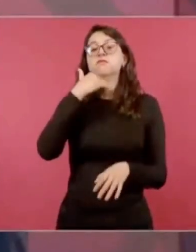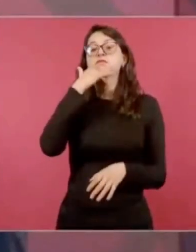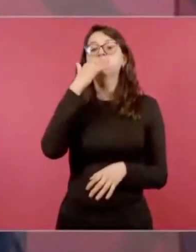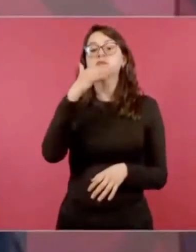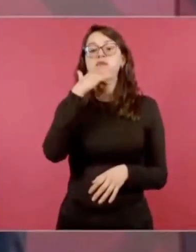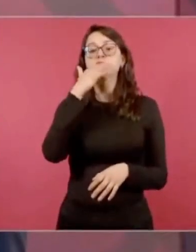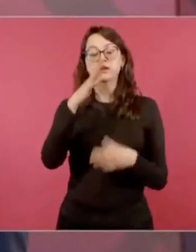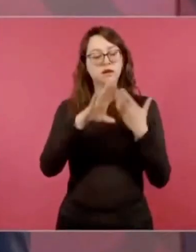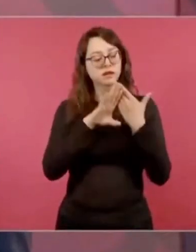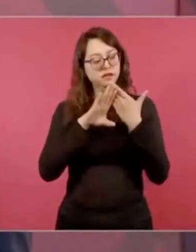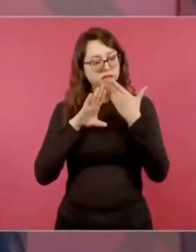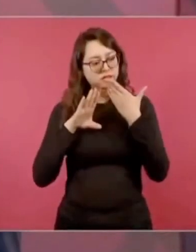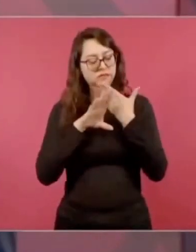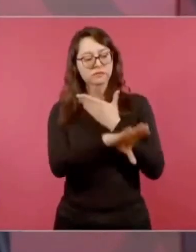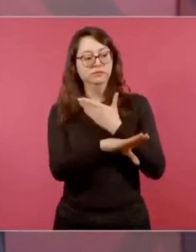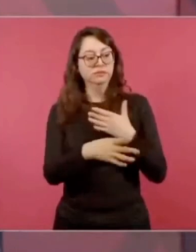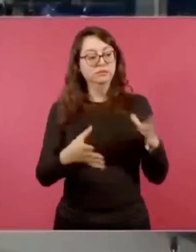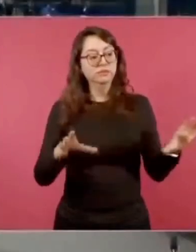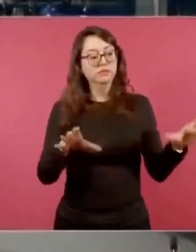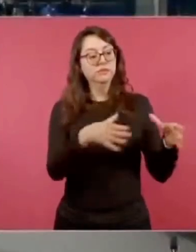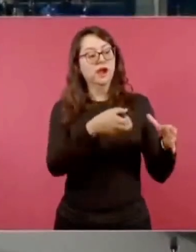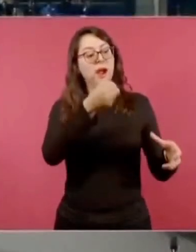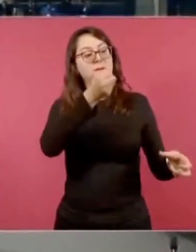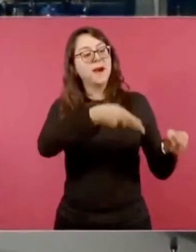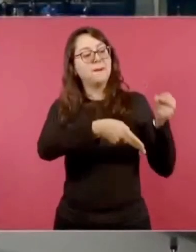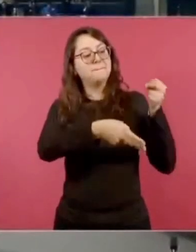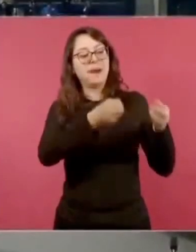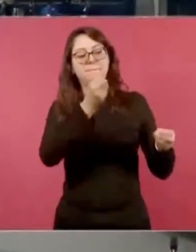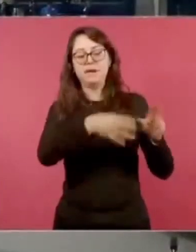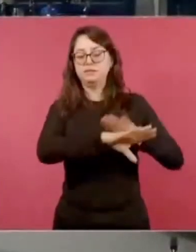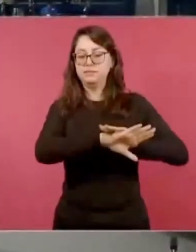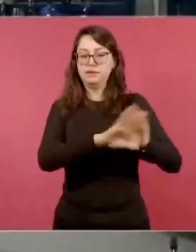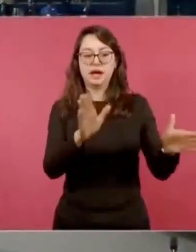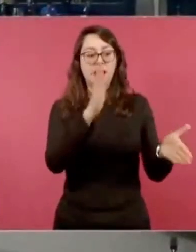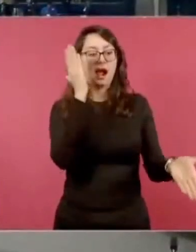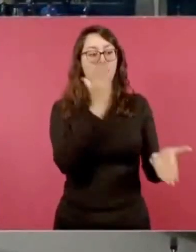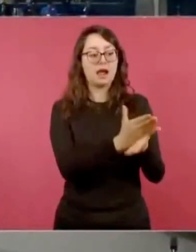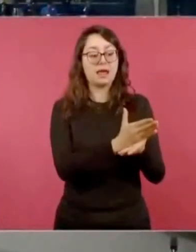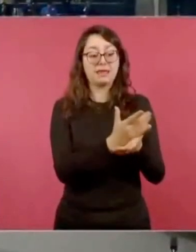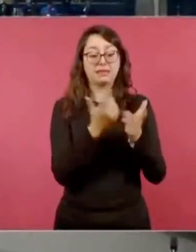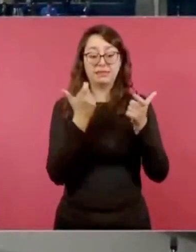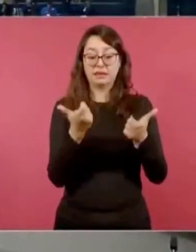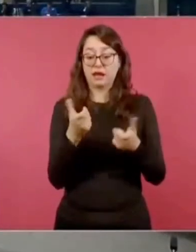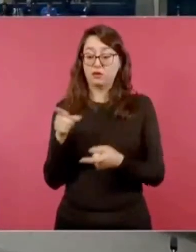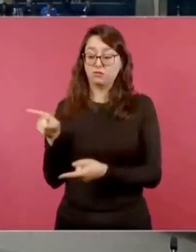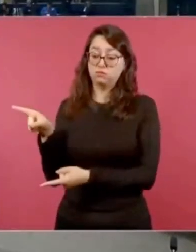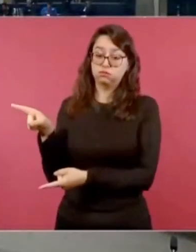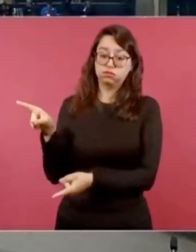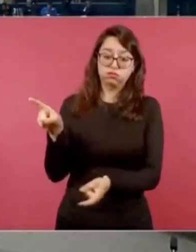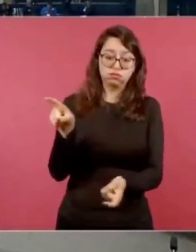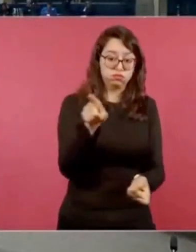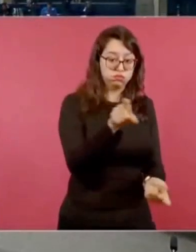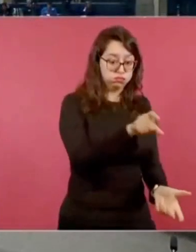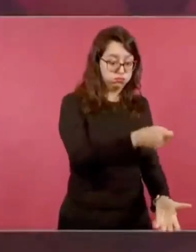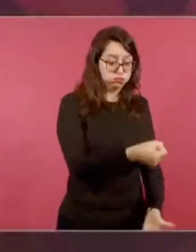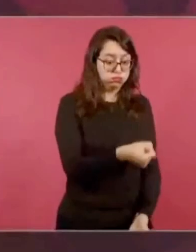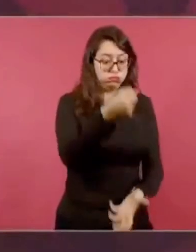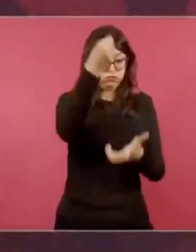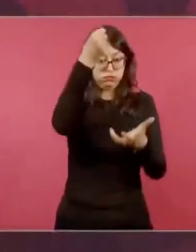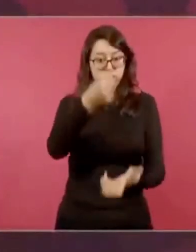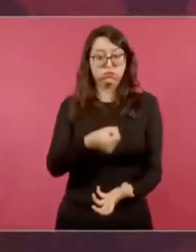los privilegios para destinar todo lo obtenido y ahorrado en